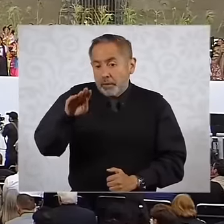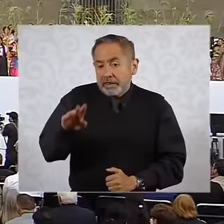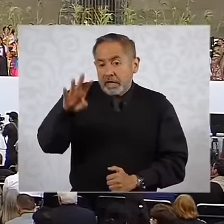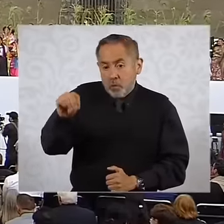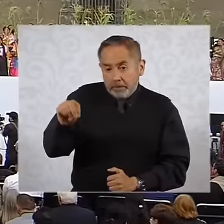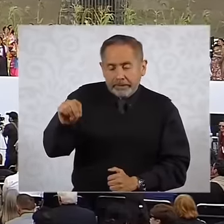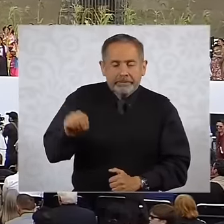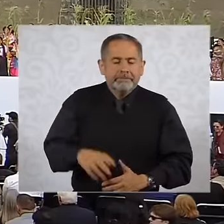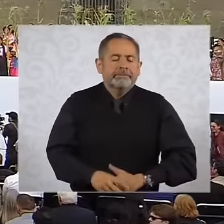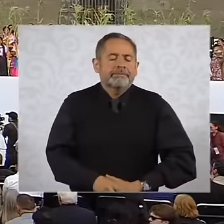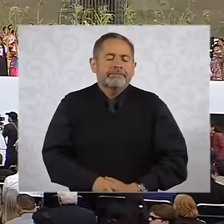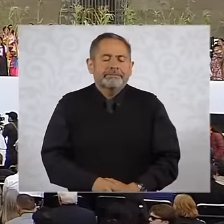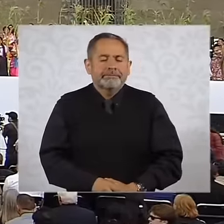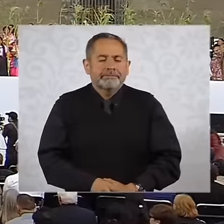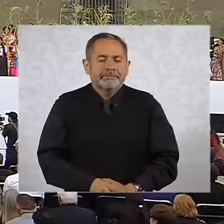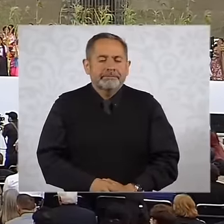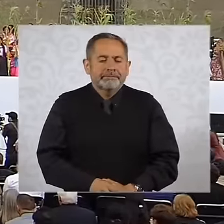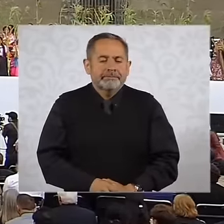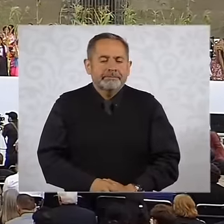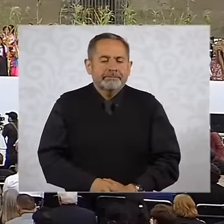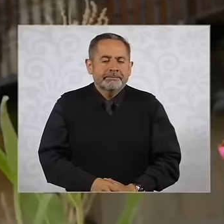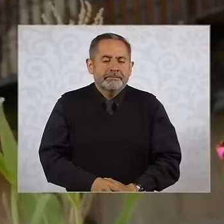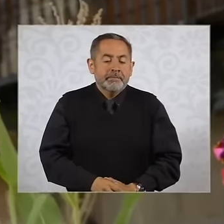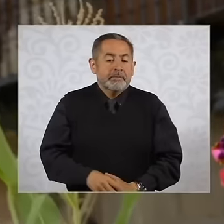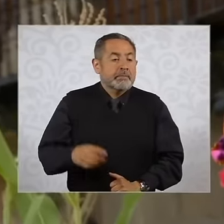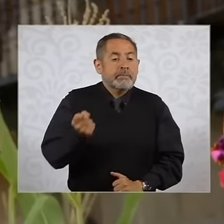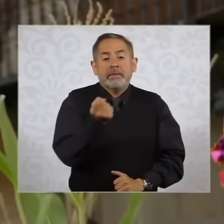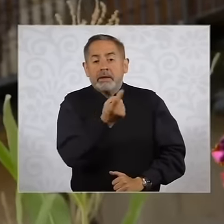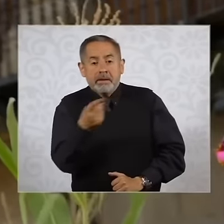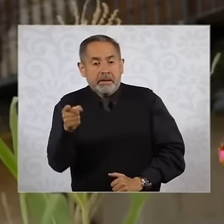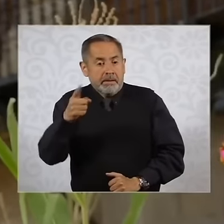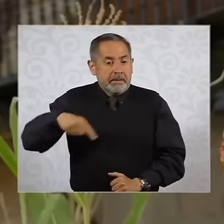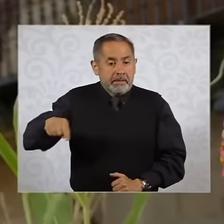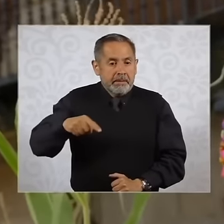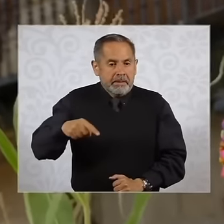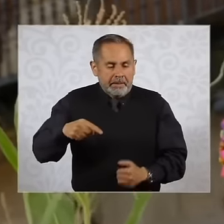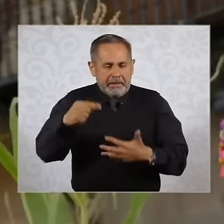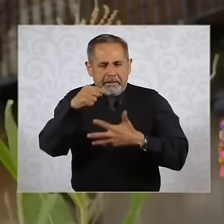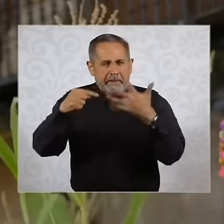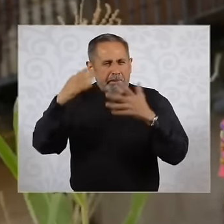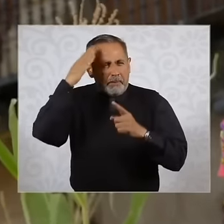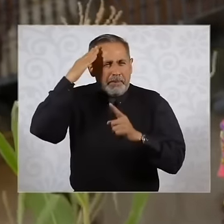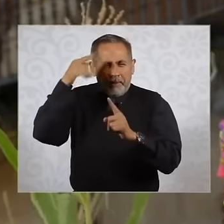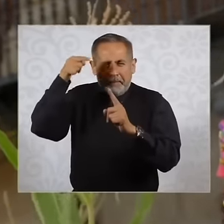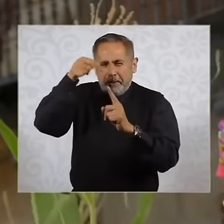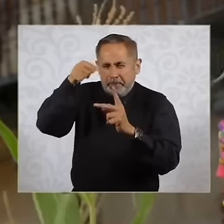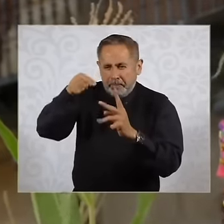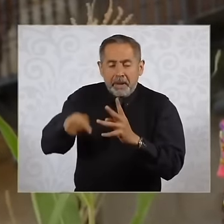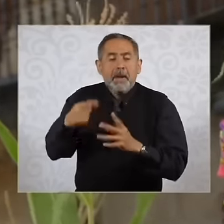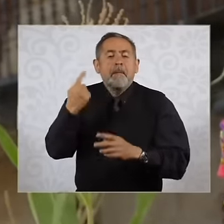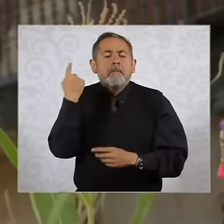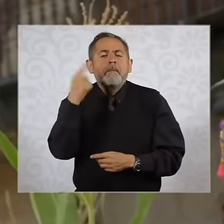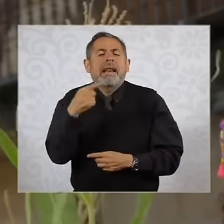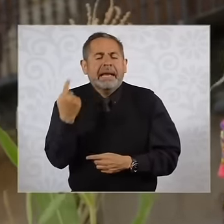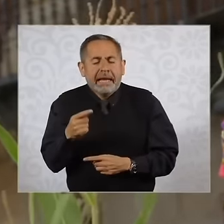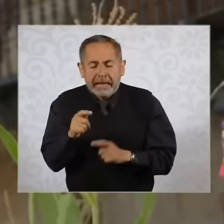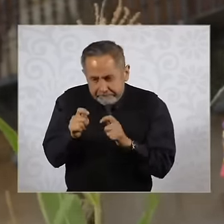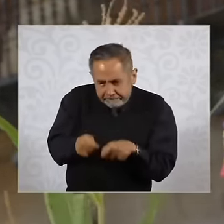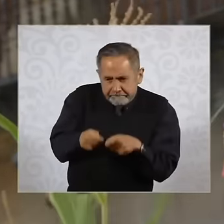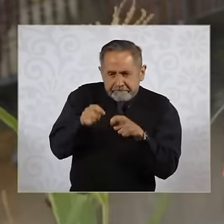99. Los principales proyectos estratégicos para garantizar